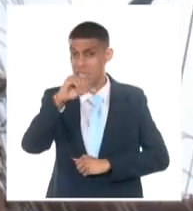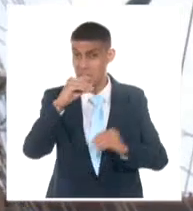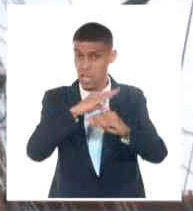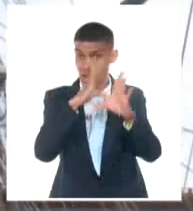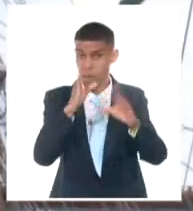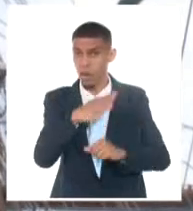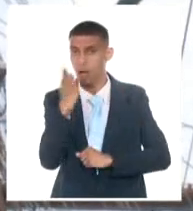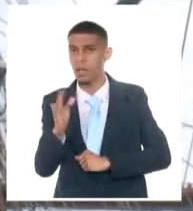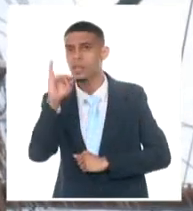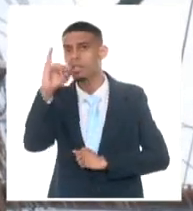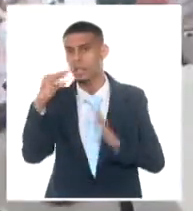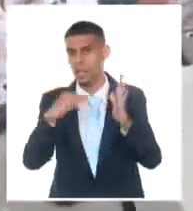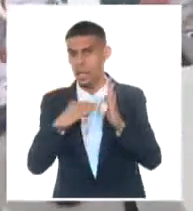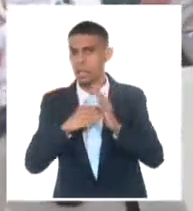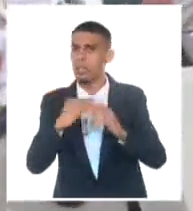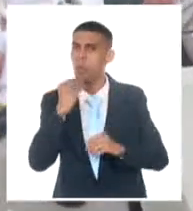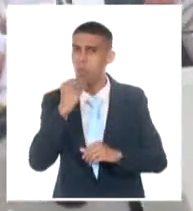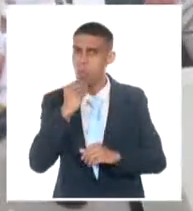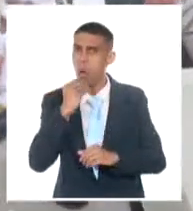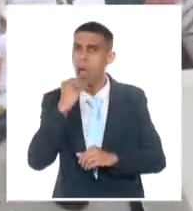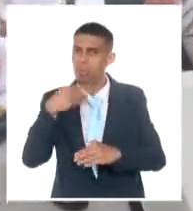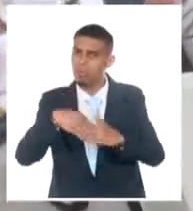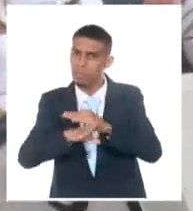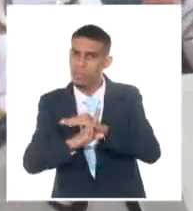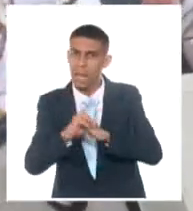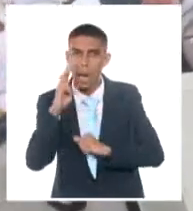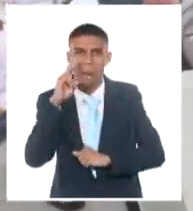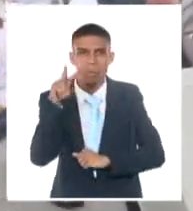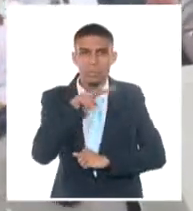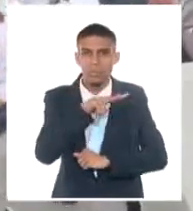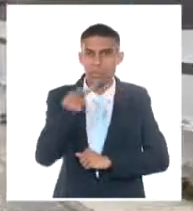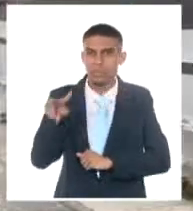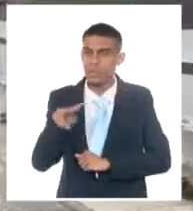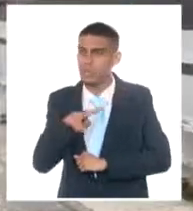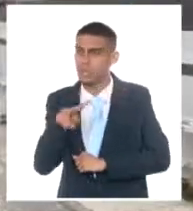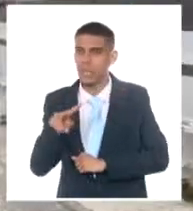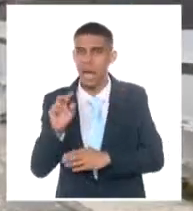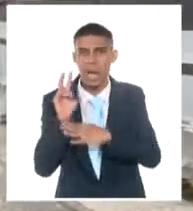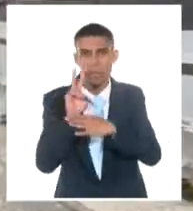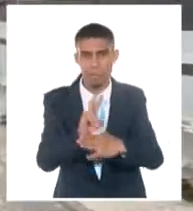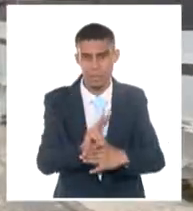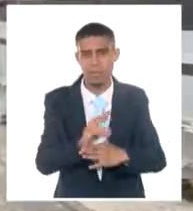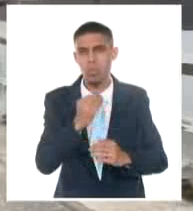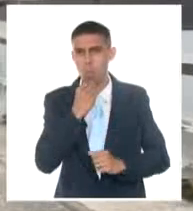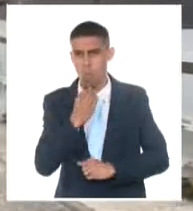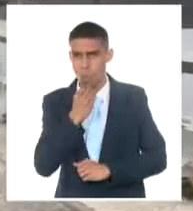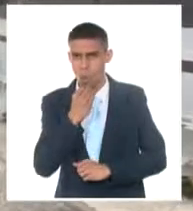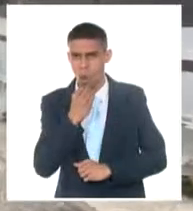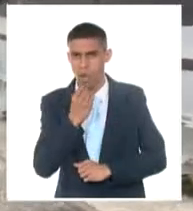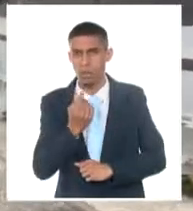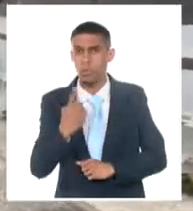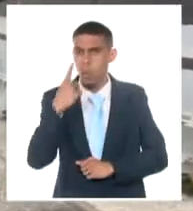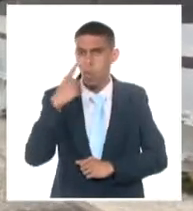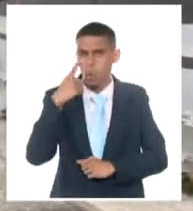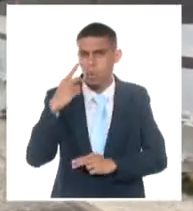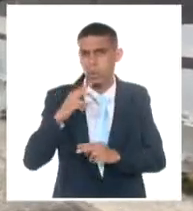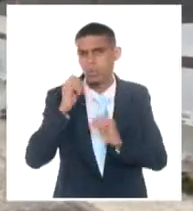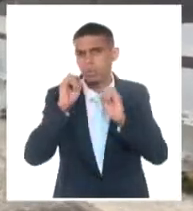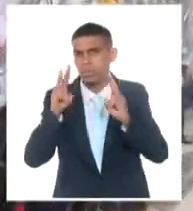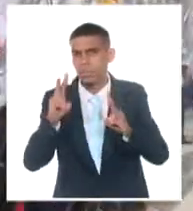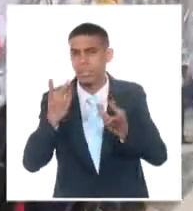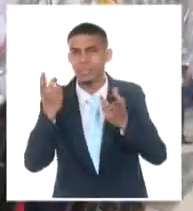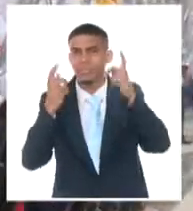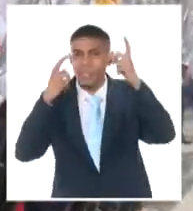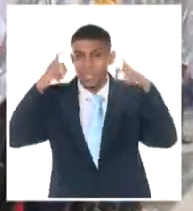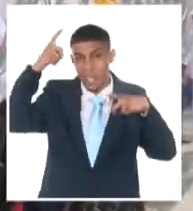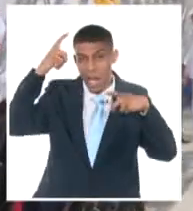las 6 de la tarde. Allí conocerán de prácticas y esencias de la vida en el mar, de Chávez,